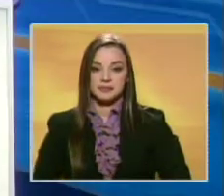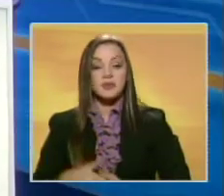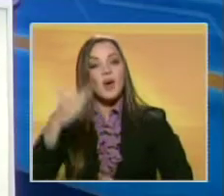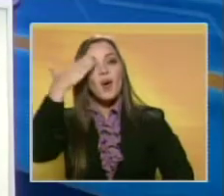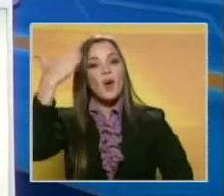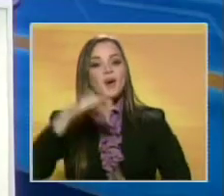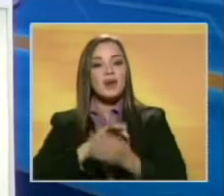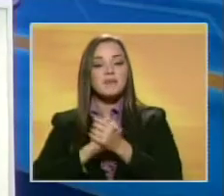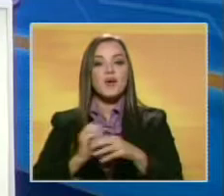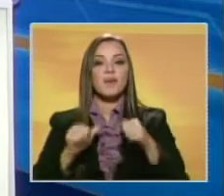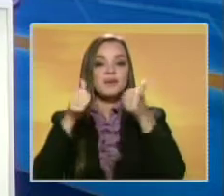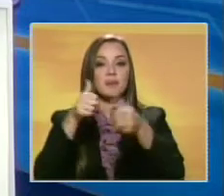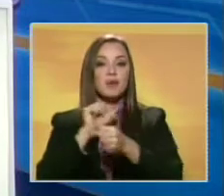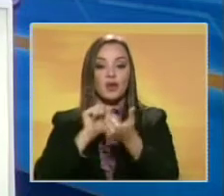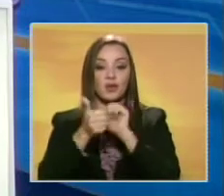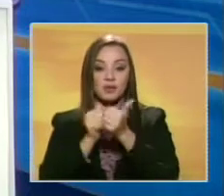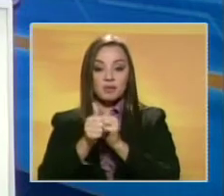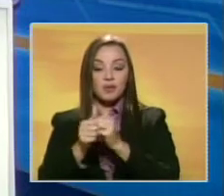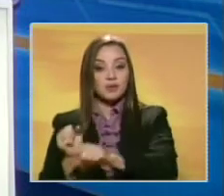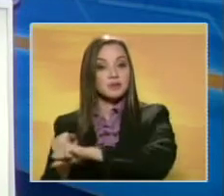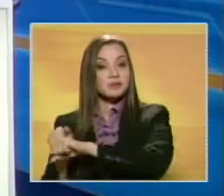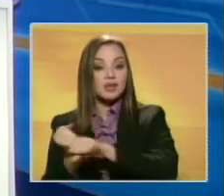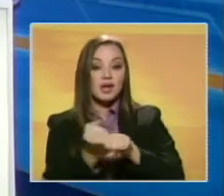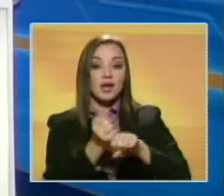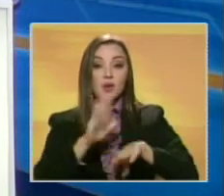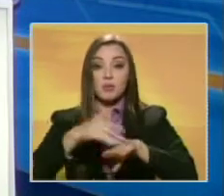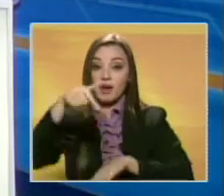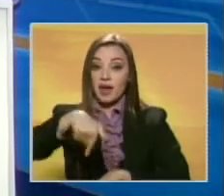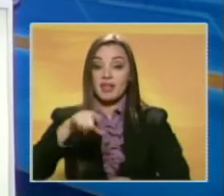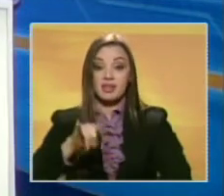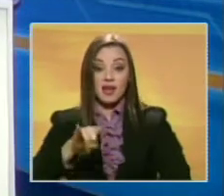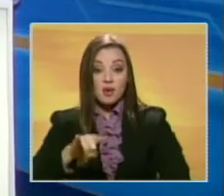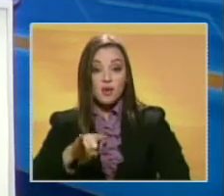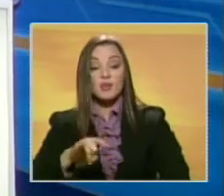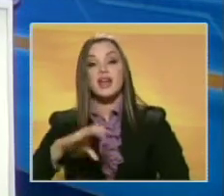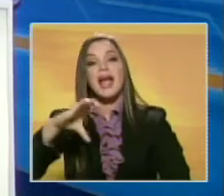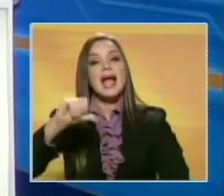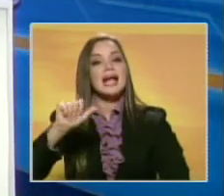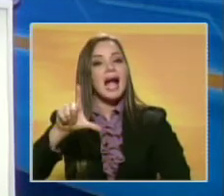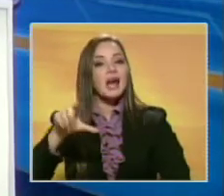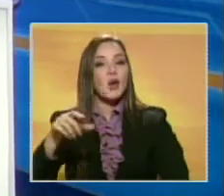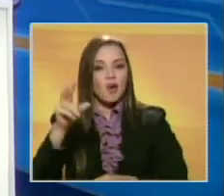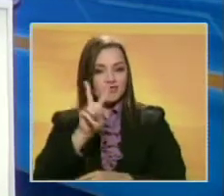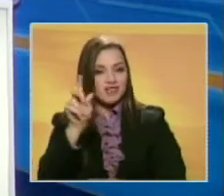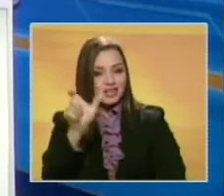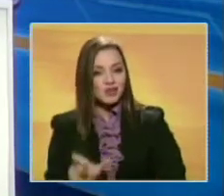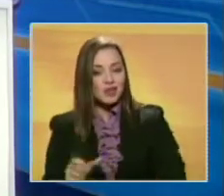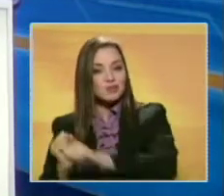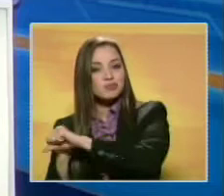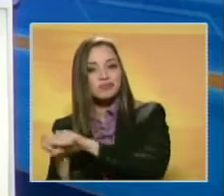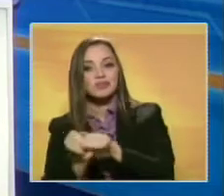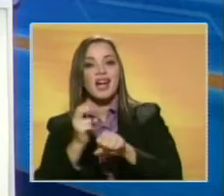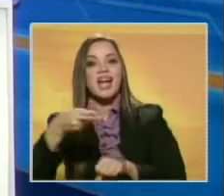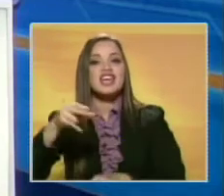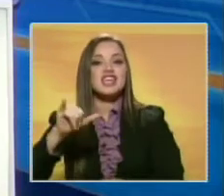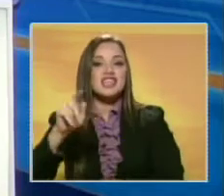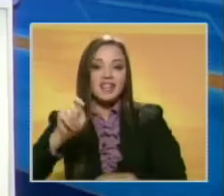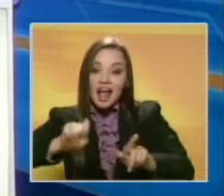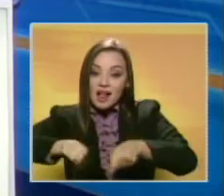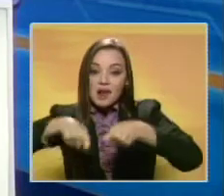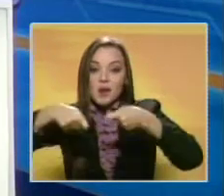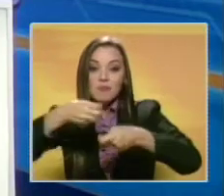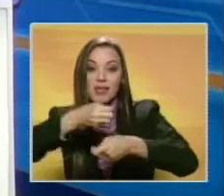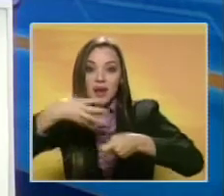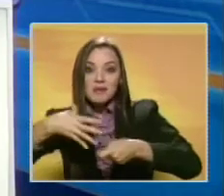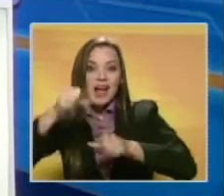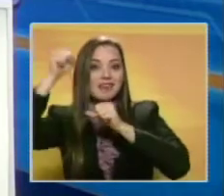Hola amigos, comenzamos los deportes con el béisbol de Grandes Ligas porque este lunes Carlos Sánchez se vistió de héroe al conectar el hit con el que los Medias Blancas de Chicago dejaron